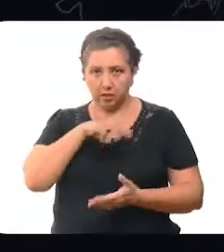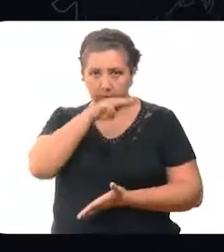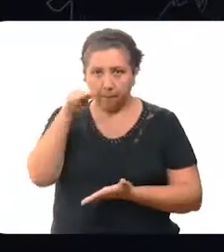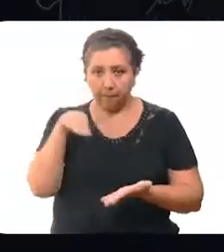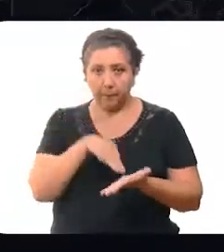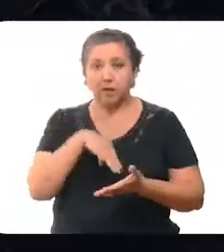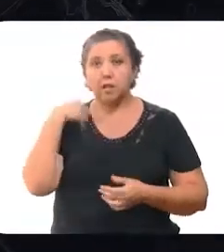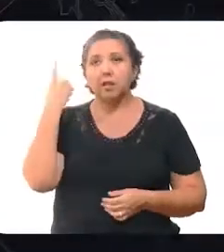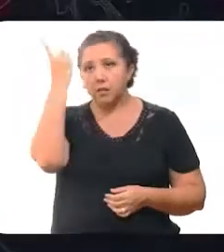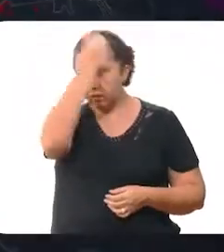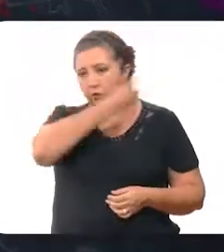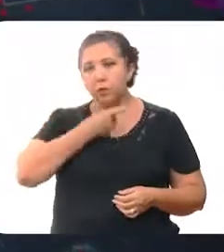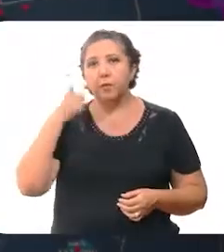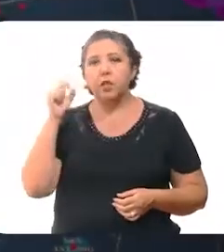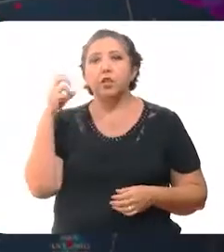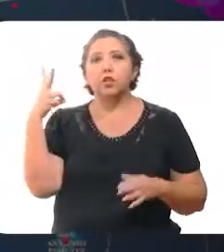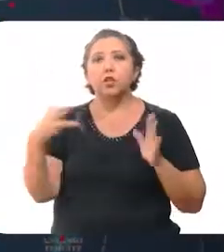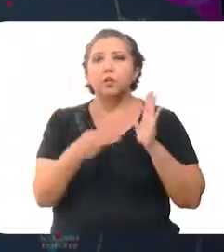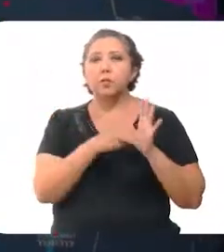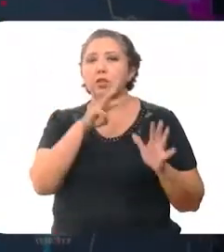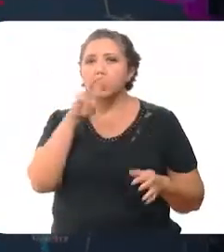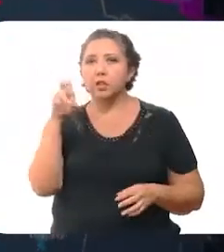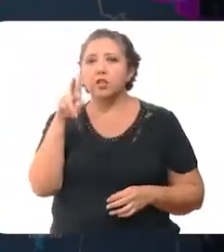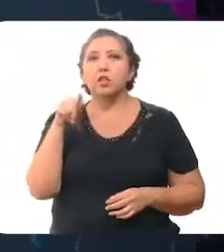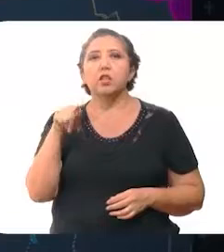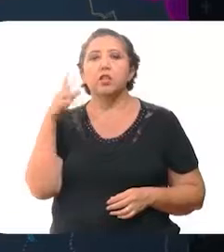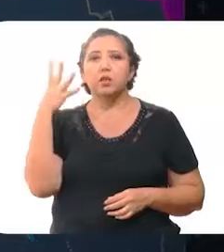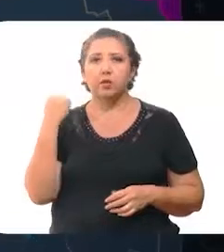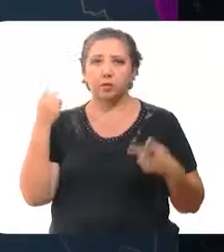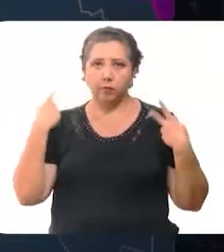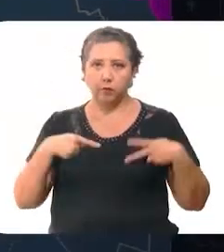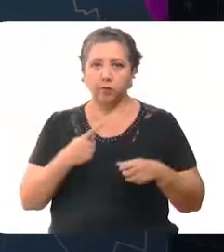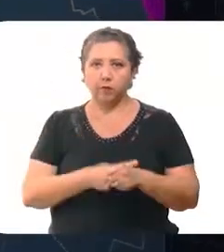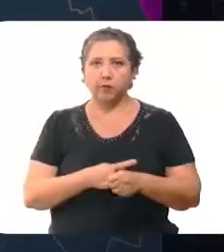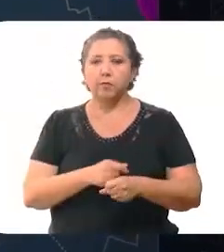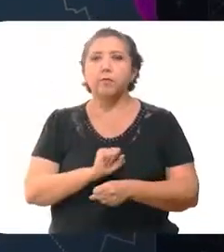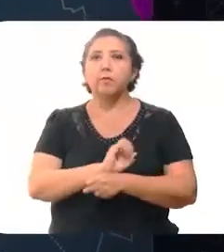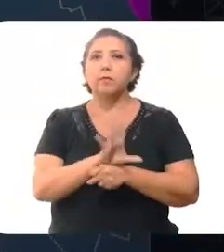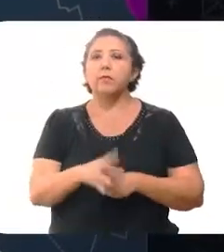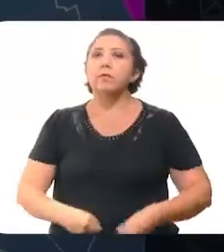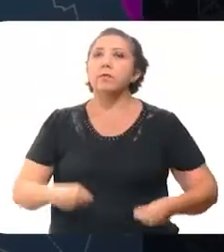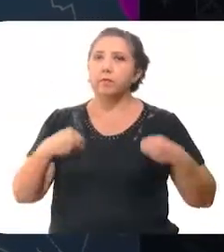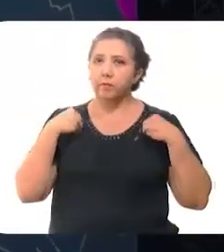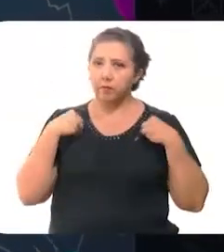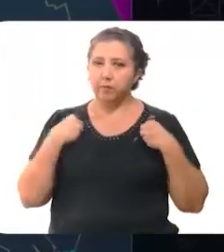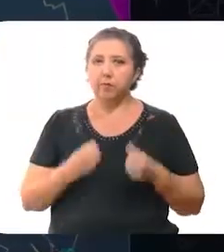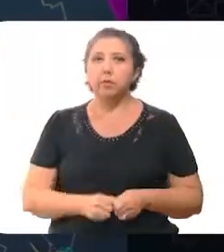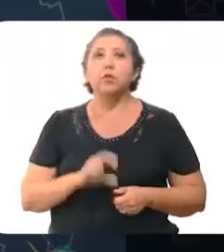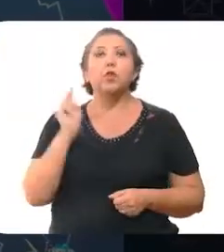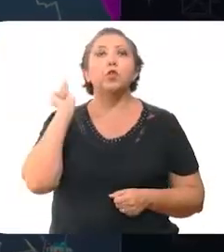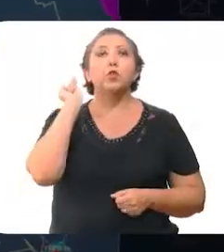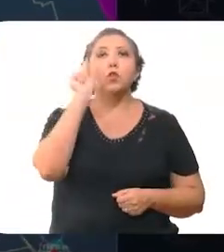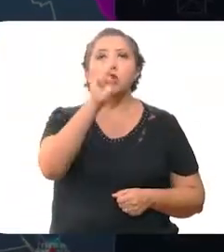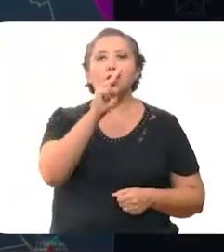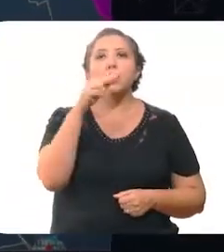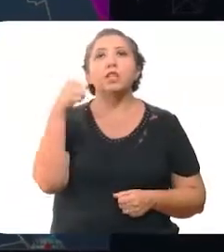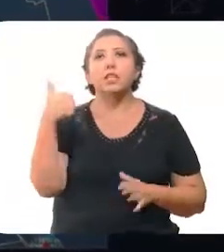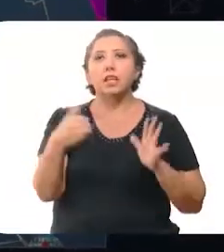en Mérida se han diagnosticado 22.379 personas contagiadas de coronavirus que viven en la zona